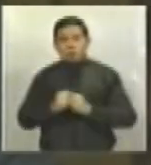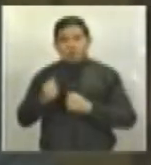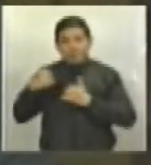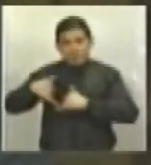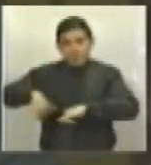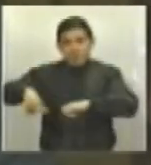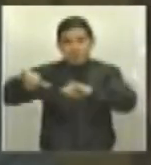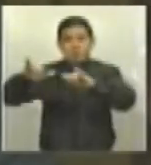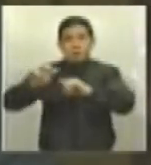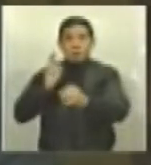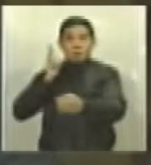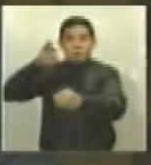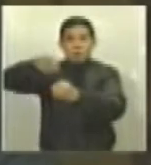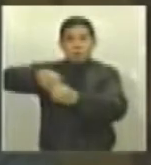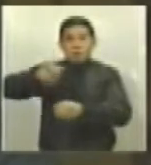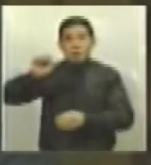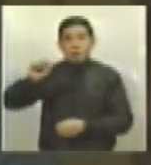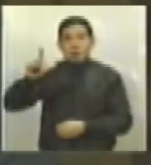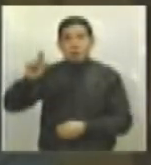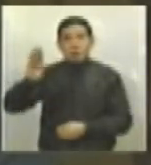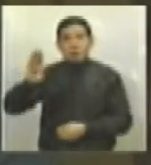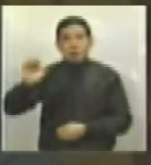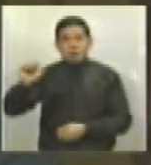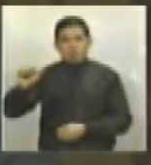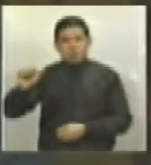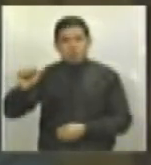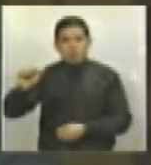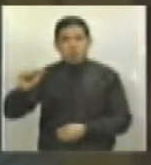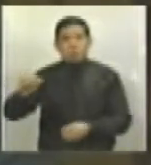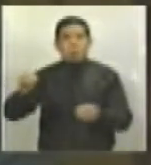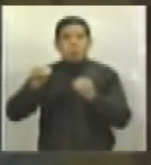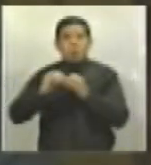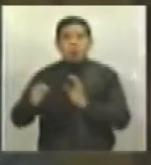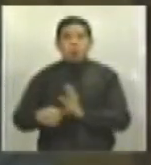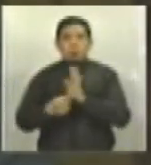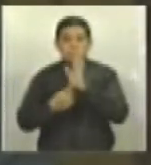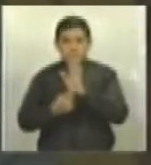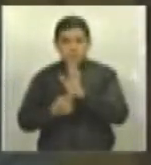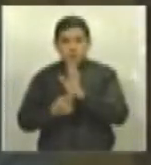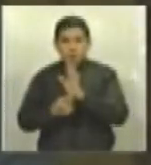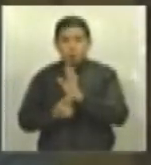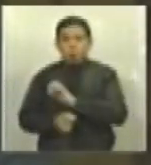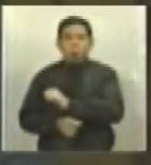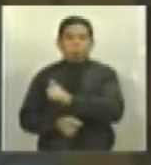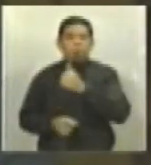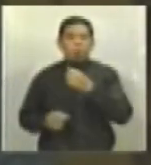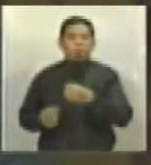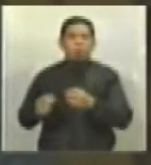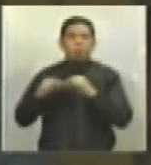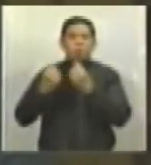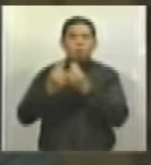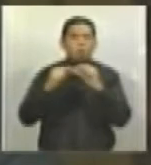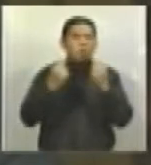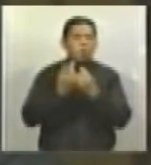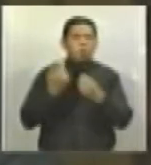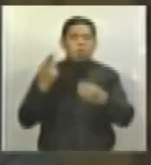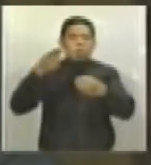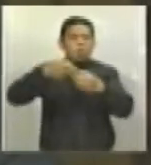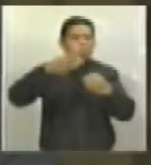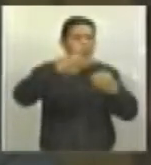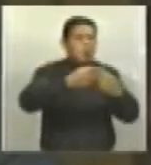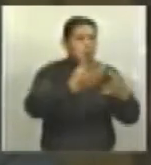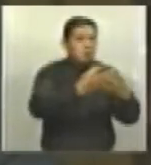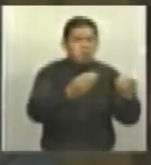su participación dentro de la ALBA, pero que tampoco se integrará a otros grupos de estados que no propicien